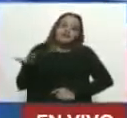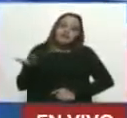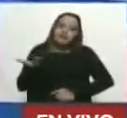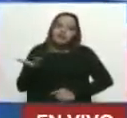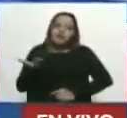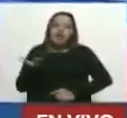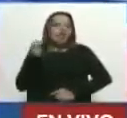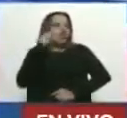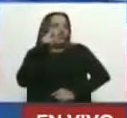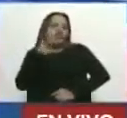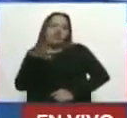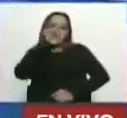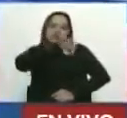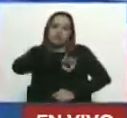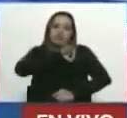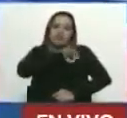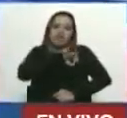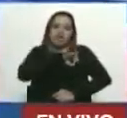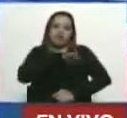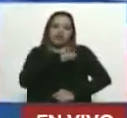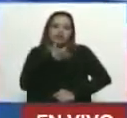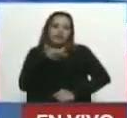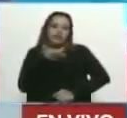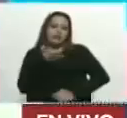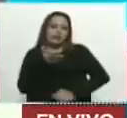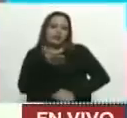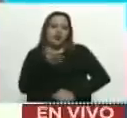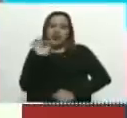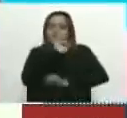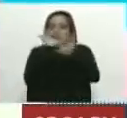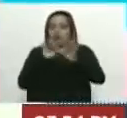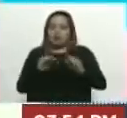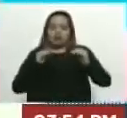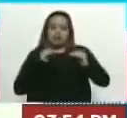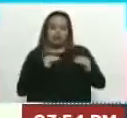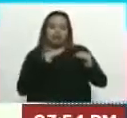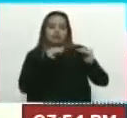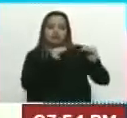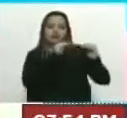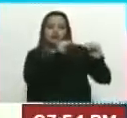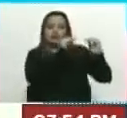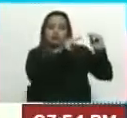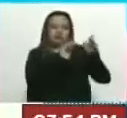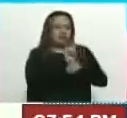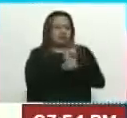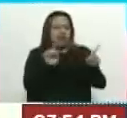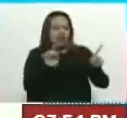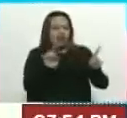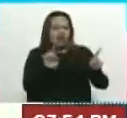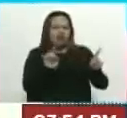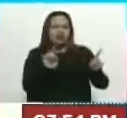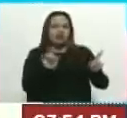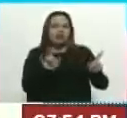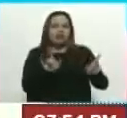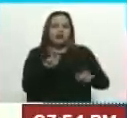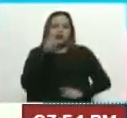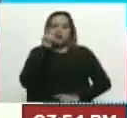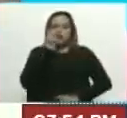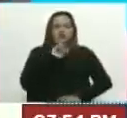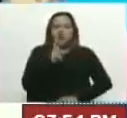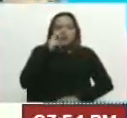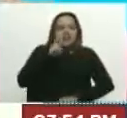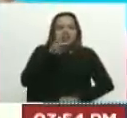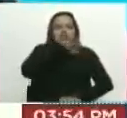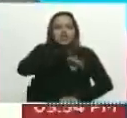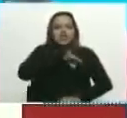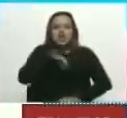la sociedad por compartimentos estancos, dejar de ver a la sociedad por segmentos,